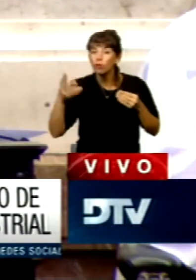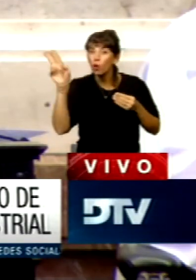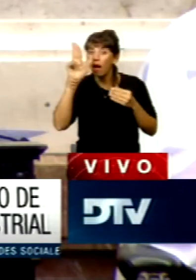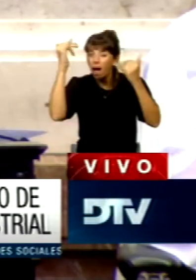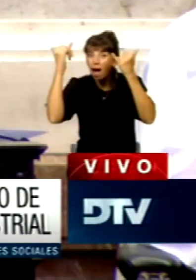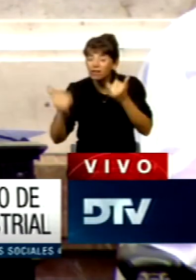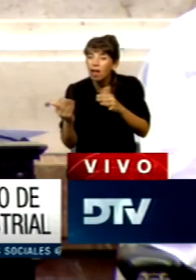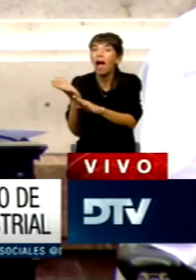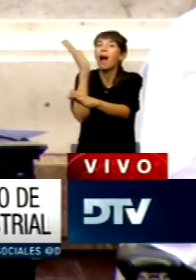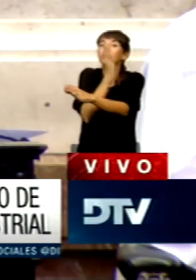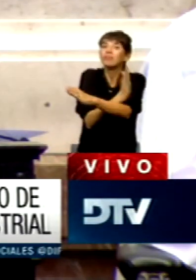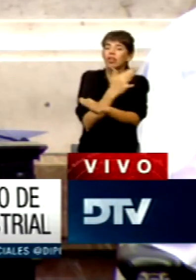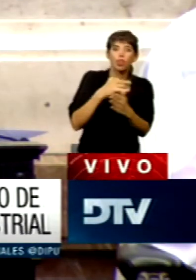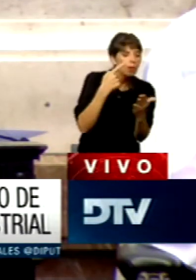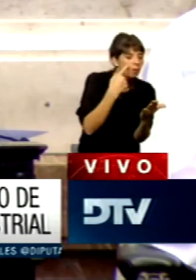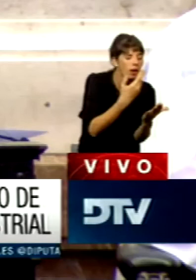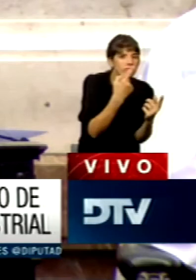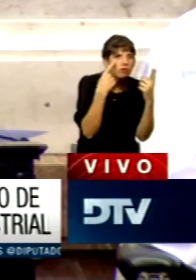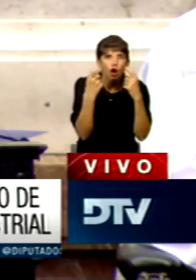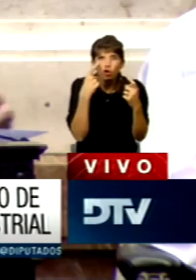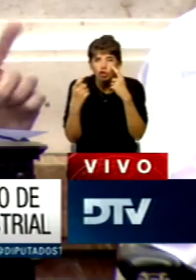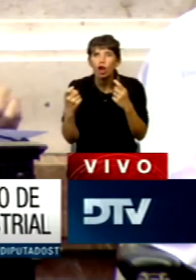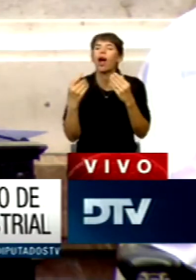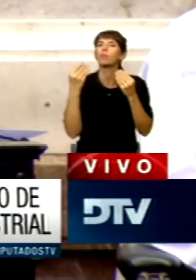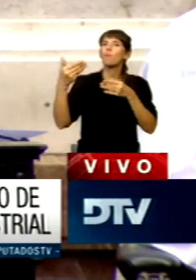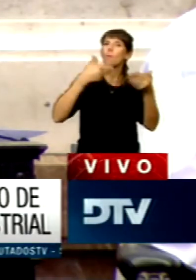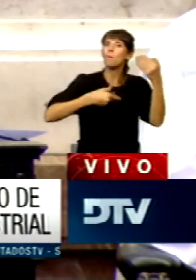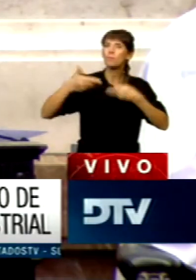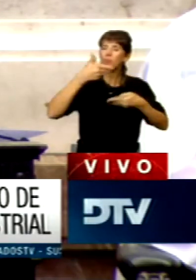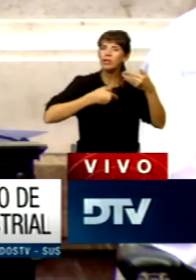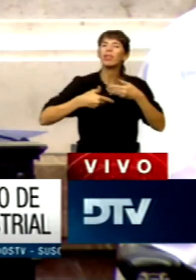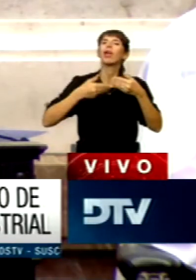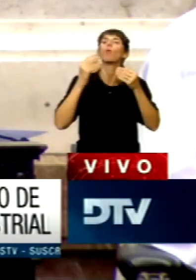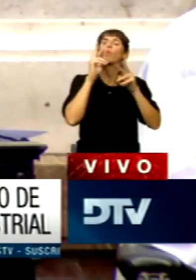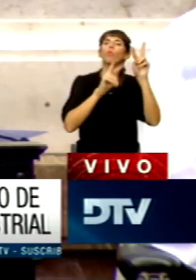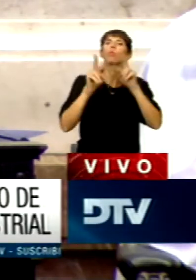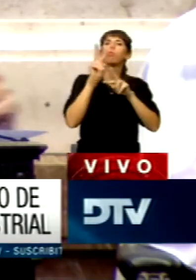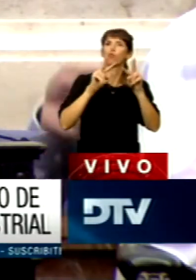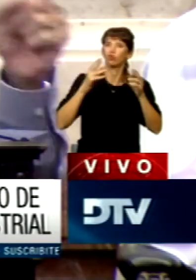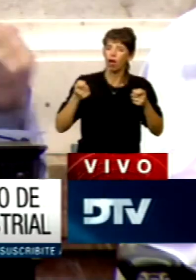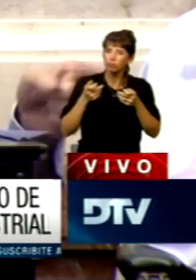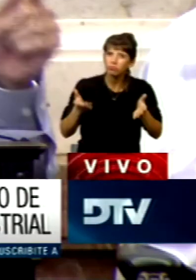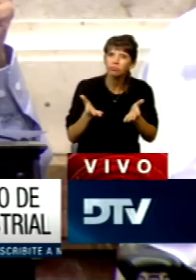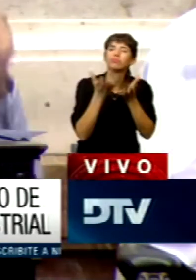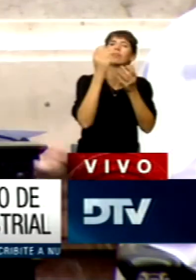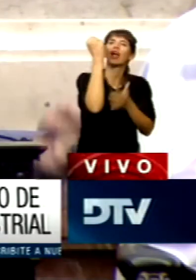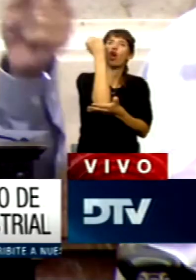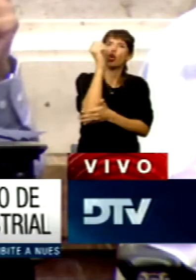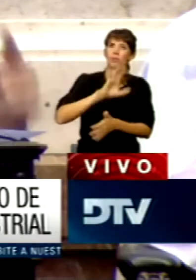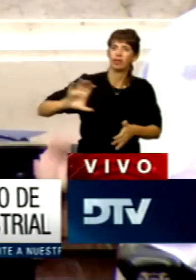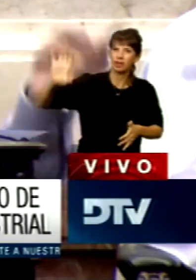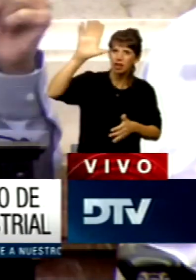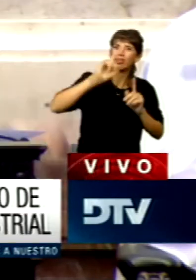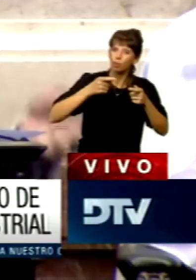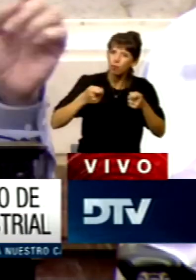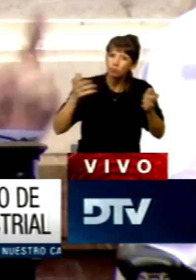solicitudes estén orientadas a contribuir al desarrollo de las economías regionales y promover la actividad de cooperativas y de